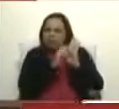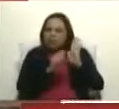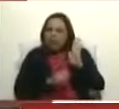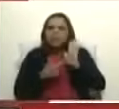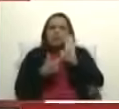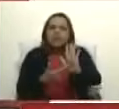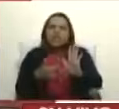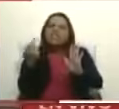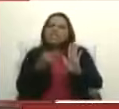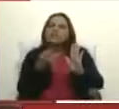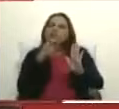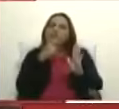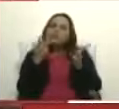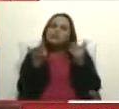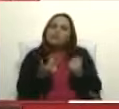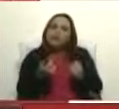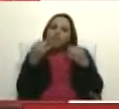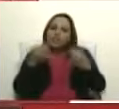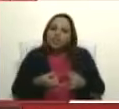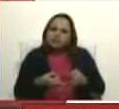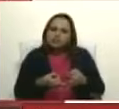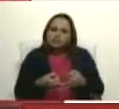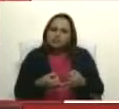son los números de verdad? A ver, ¿qué prueba puede tener?